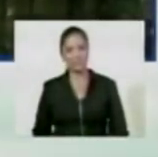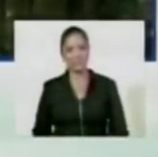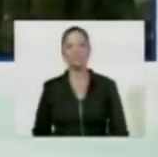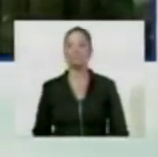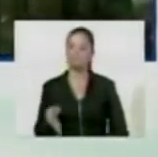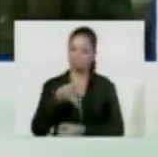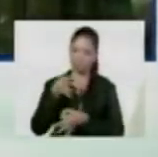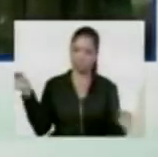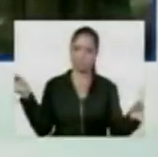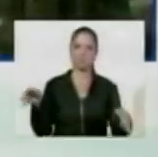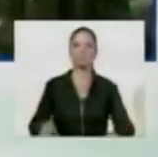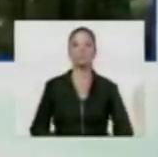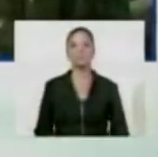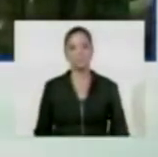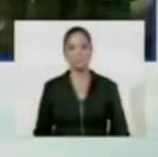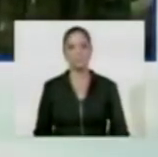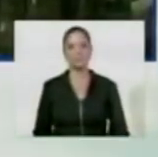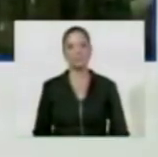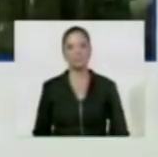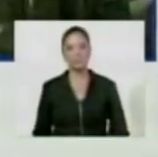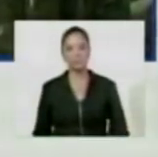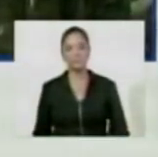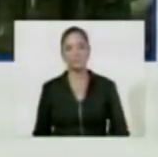Excelente. ¡Viviremos y venceremos!